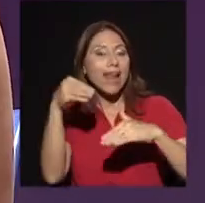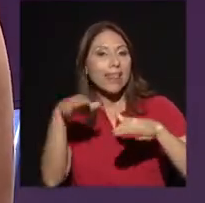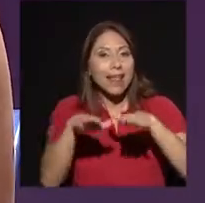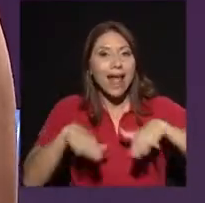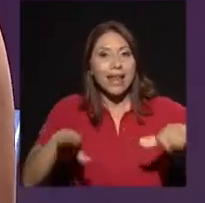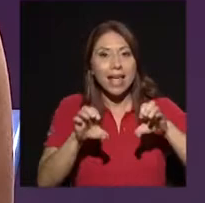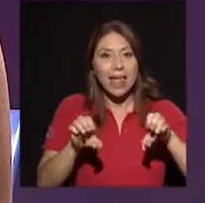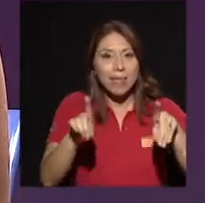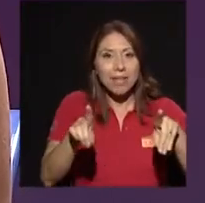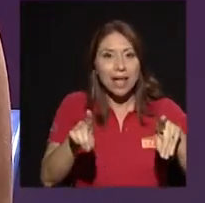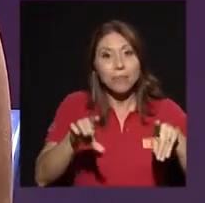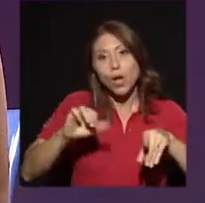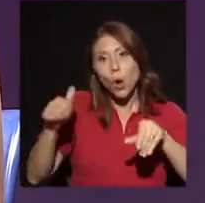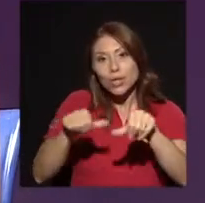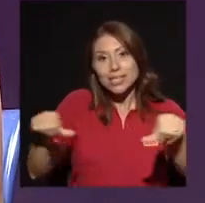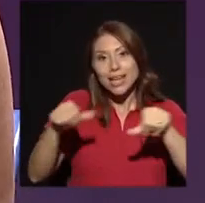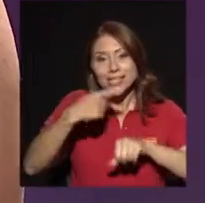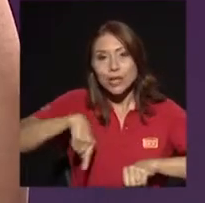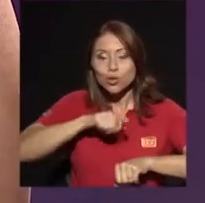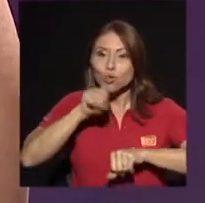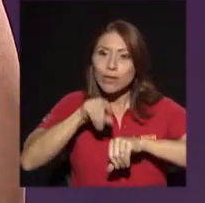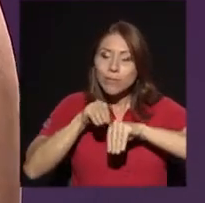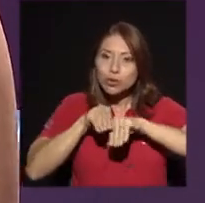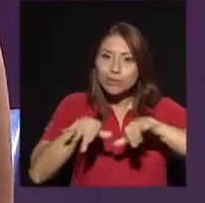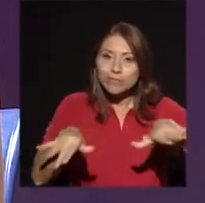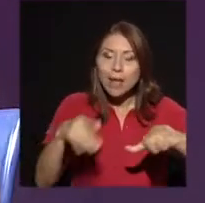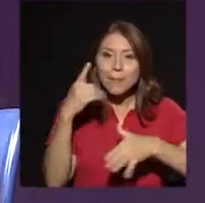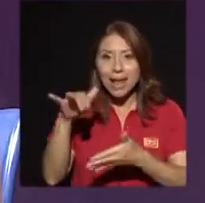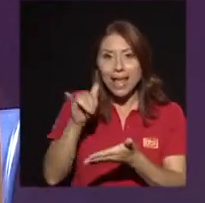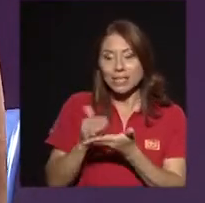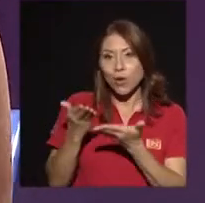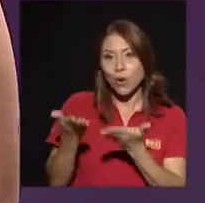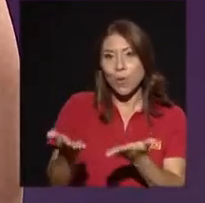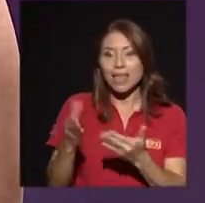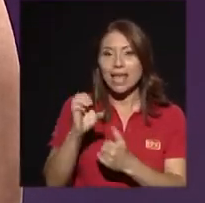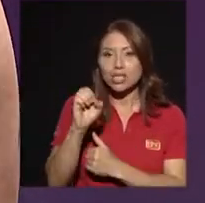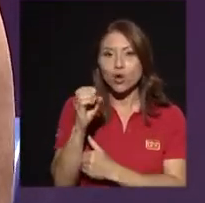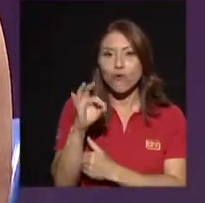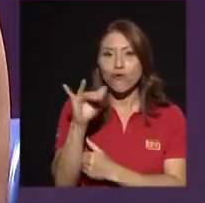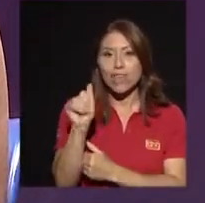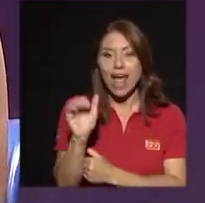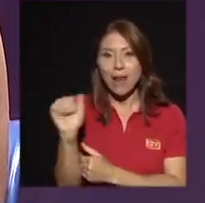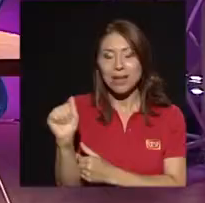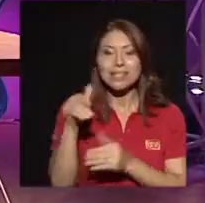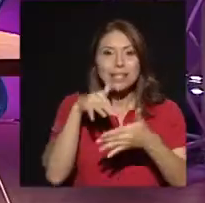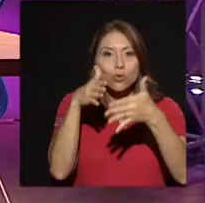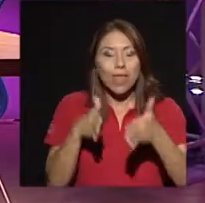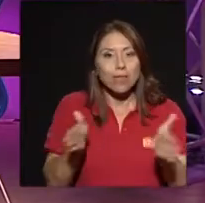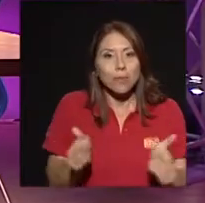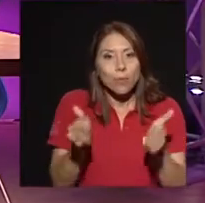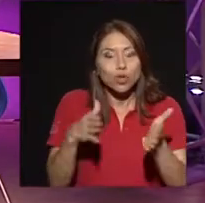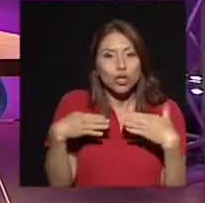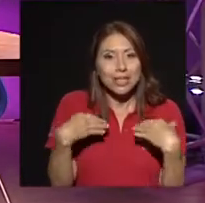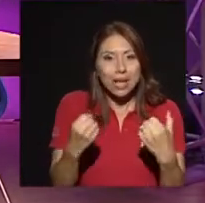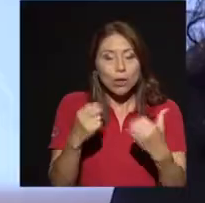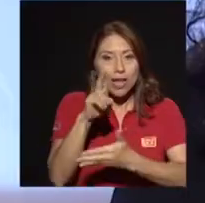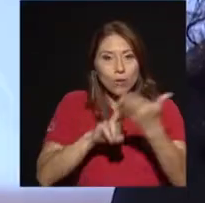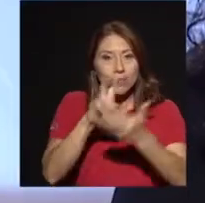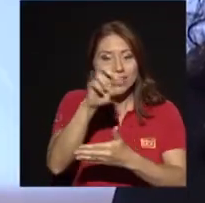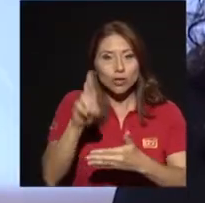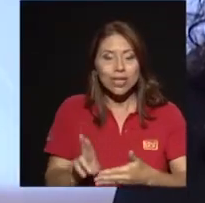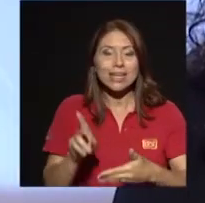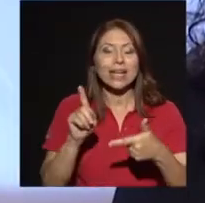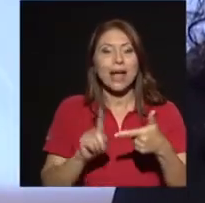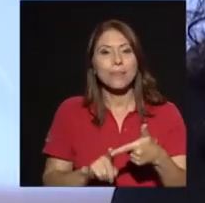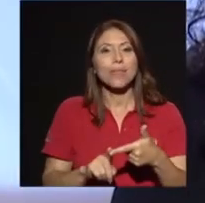otros campos en los que nos debemos extender, ¿verdad? Para ello nos acompaña Sofía Álvarez, quien es estudiante de Promoción de la Salud de la Universidad de Costa